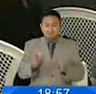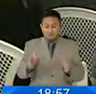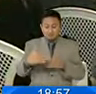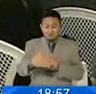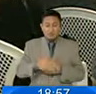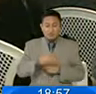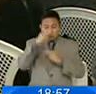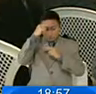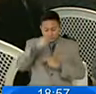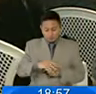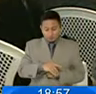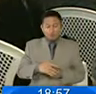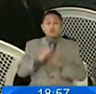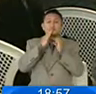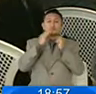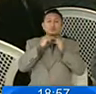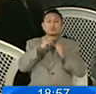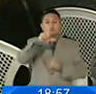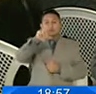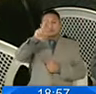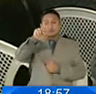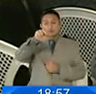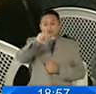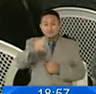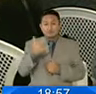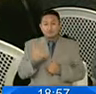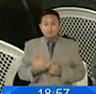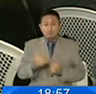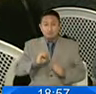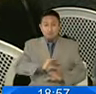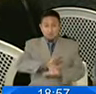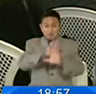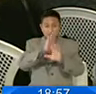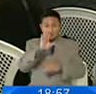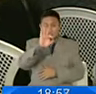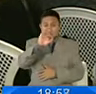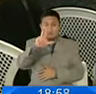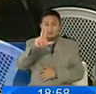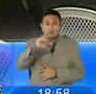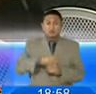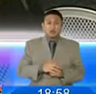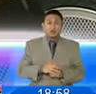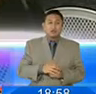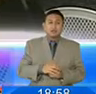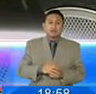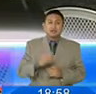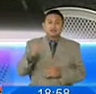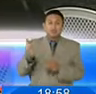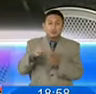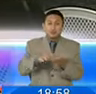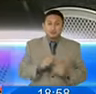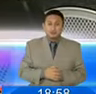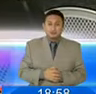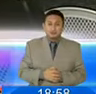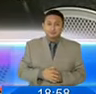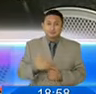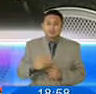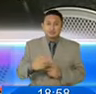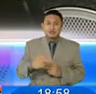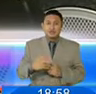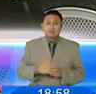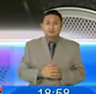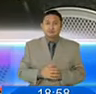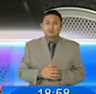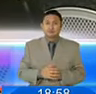a monseñor Luis Alberto Luna Tovar quien fallecería esta mañana a los 93 años de edad hemos detallado una nota en su